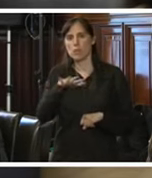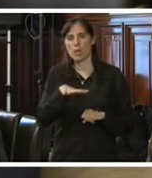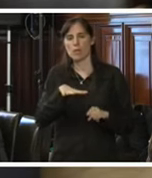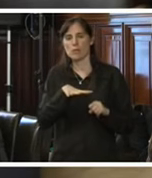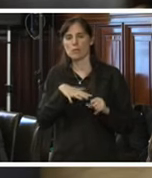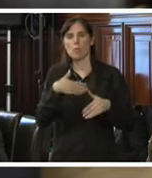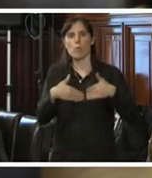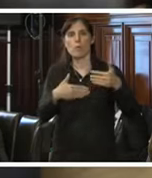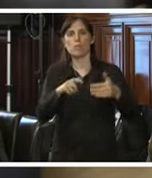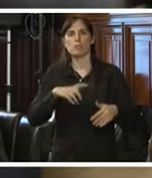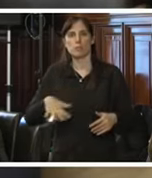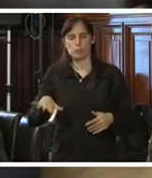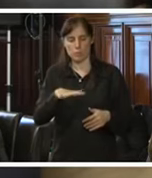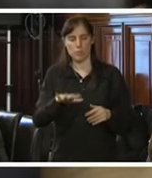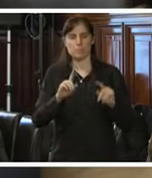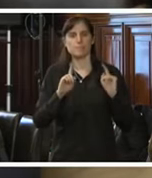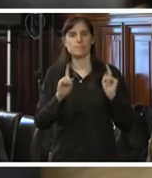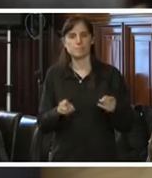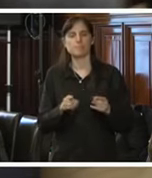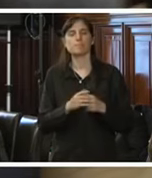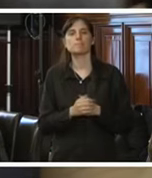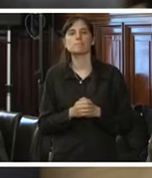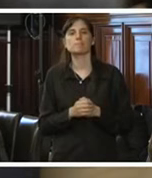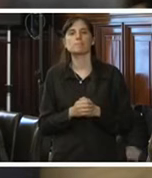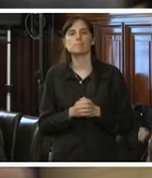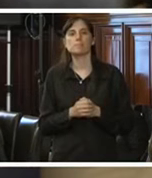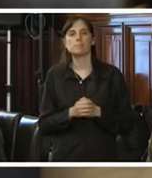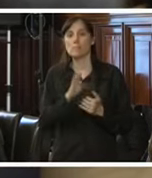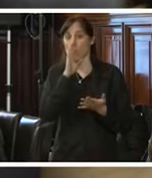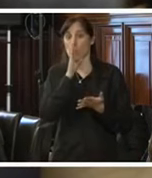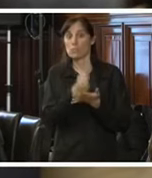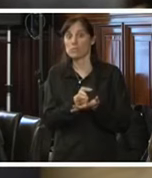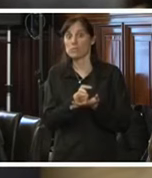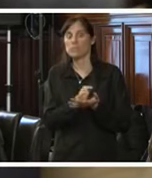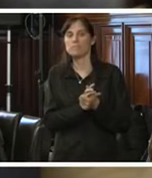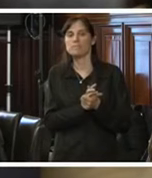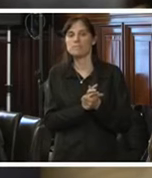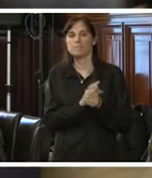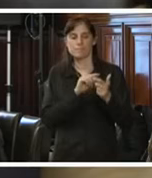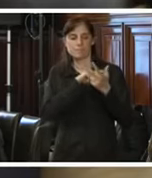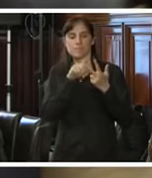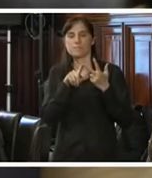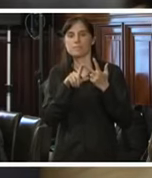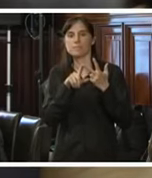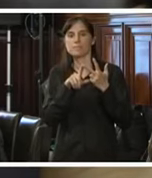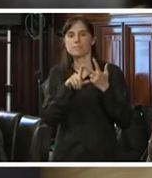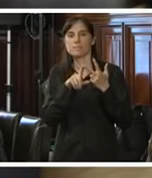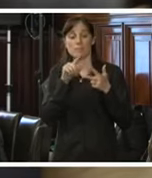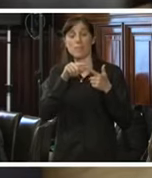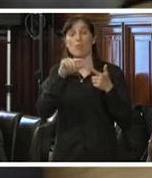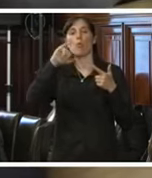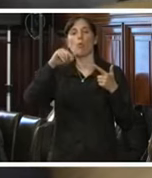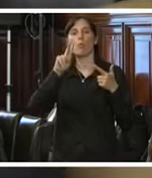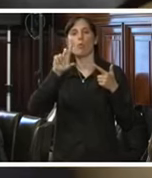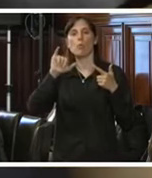sociales fundamentalmente. Y por último, digamos, la parte anterior la hará la doctora Julia Cabello y por último